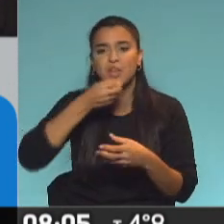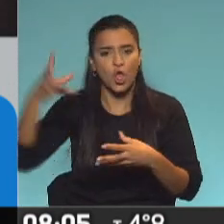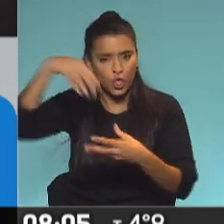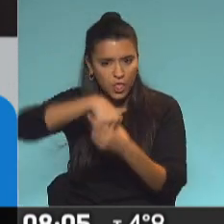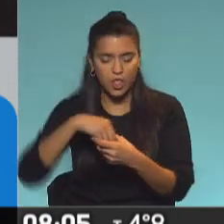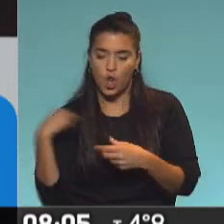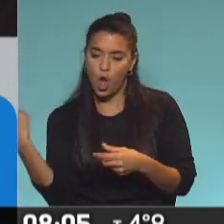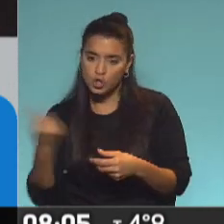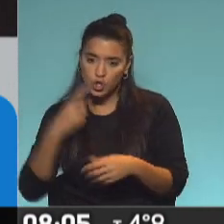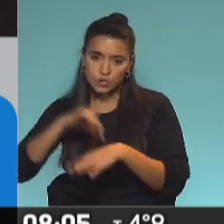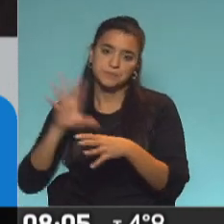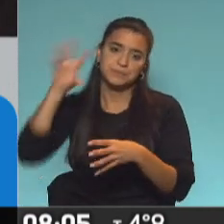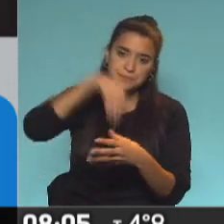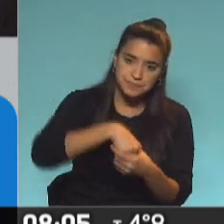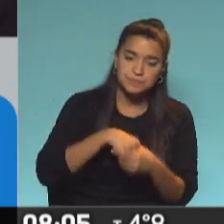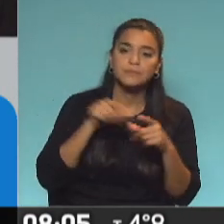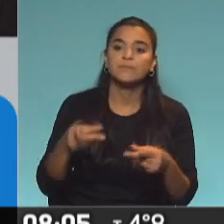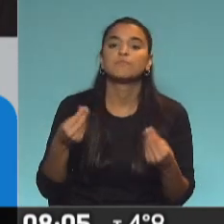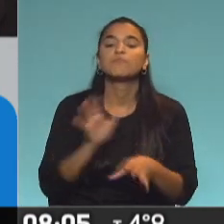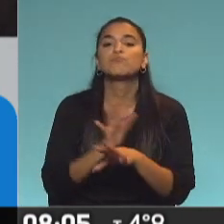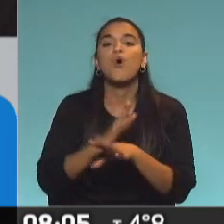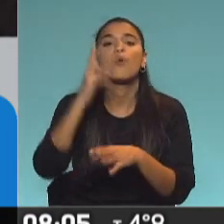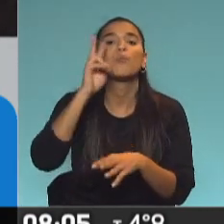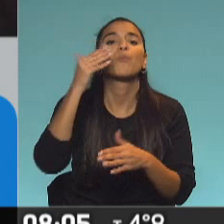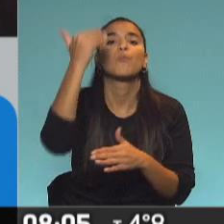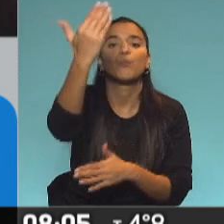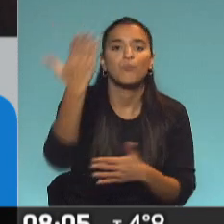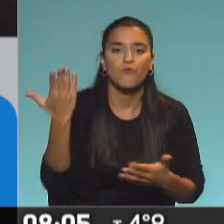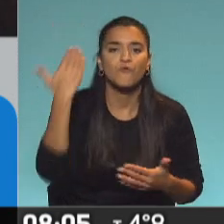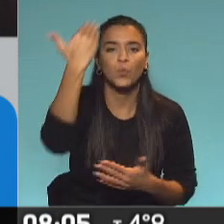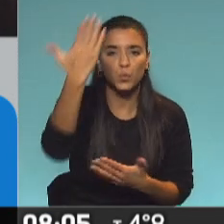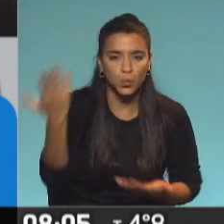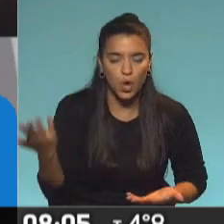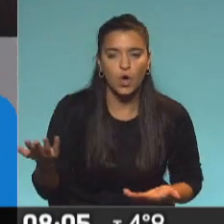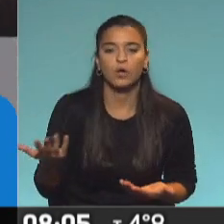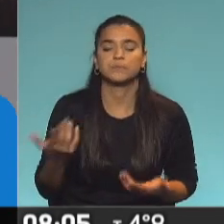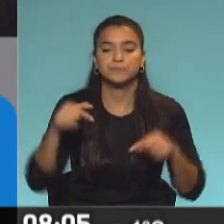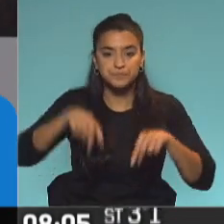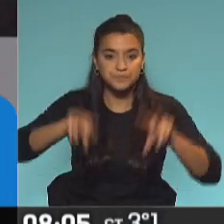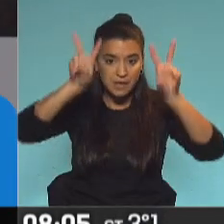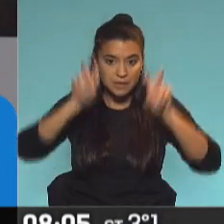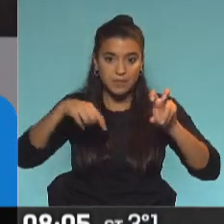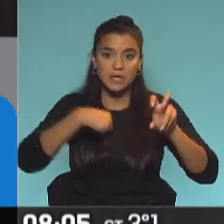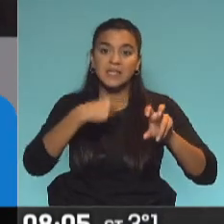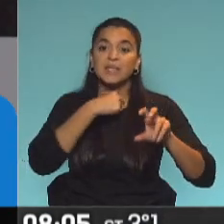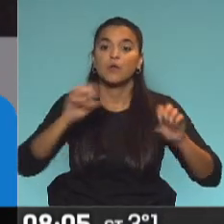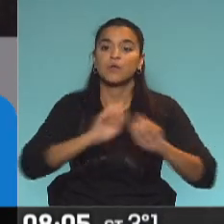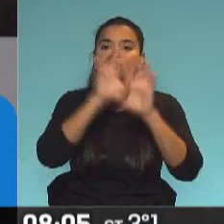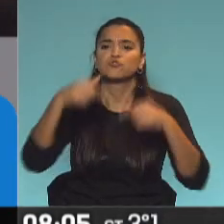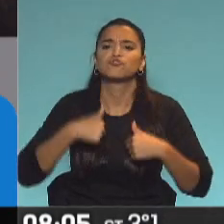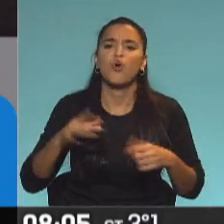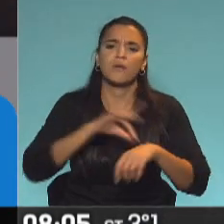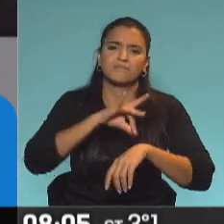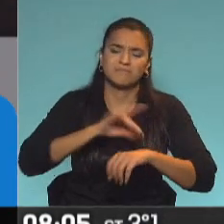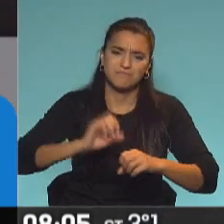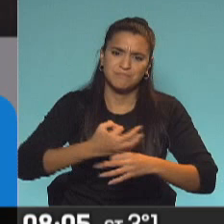a nosotros, es cierta perspectiva, cierto horizonte. Y en este tema yo te quiero aclarar que no soy ni